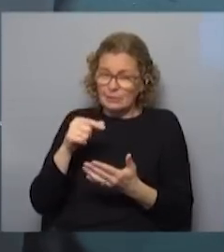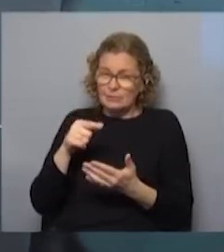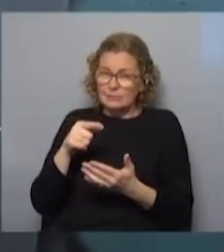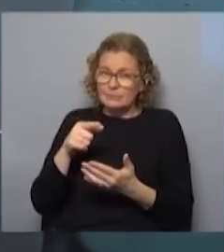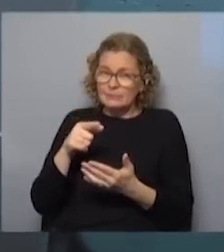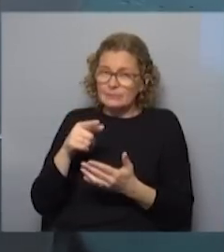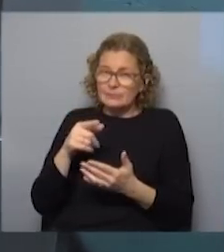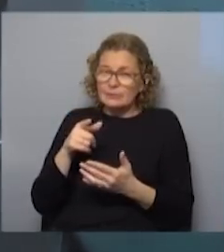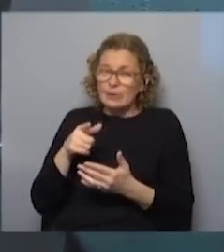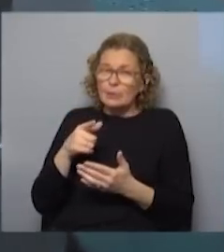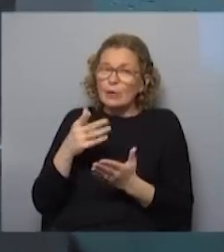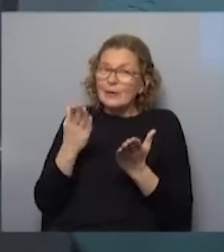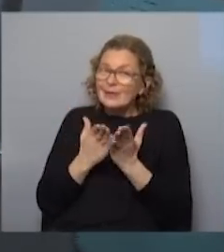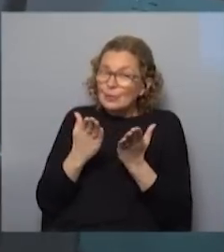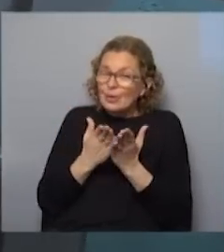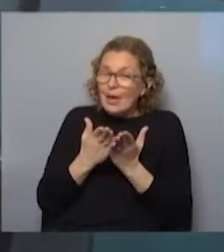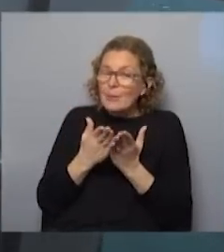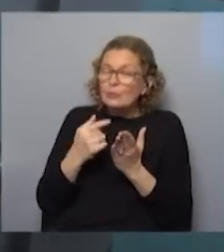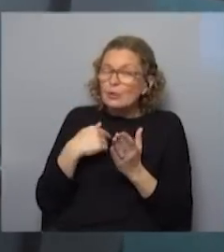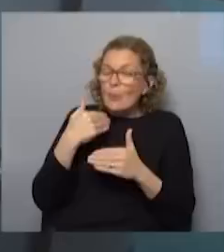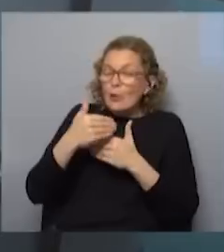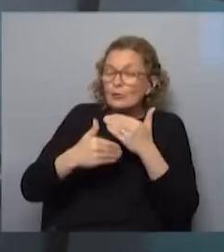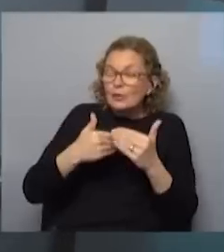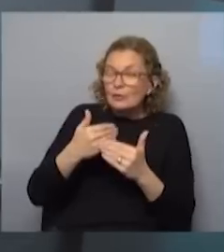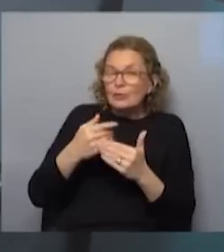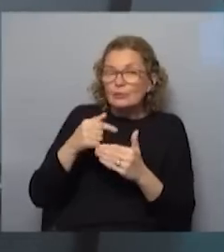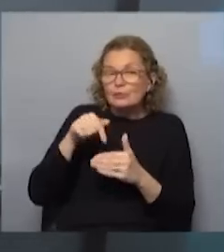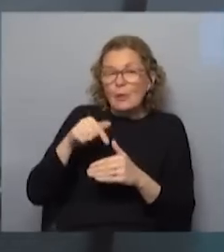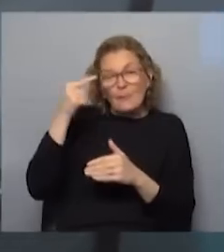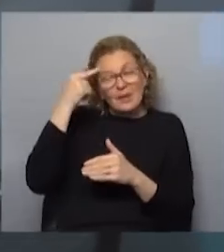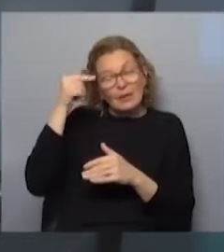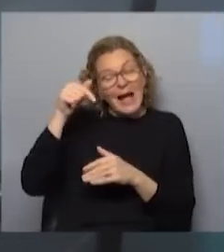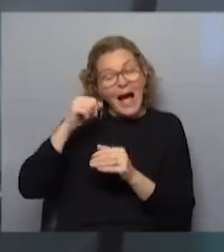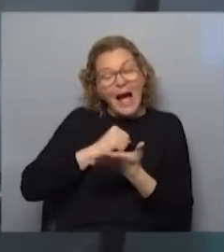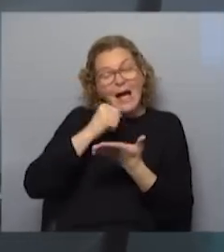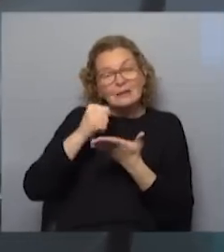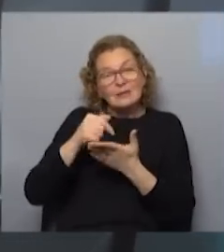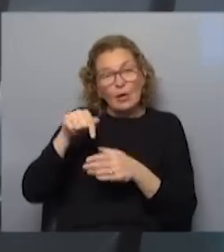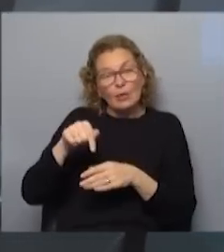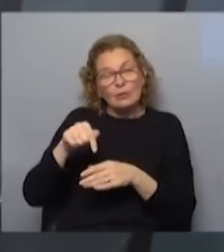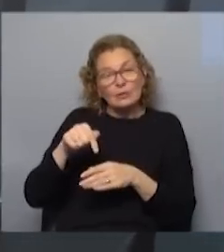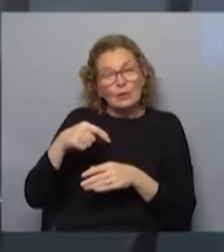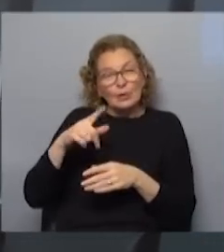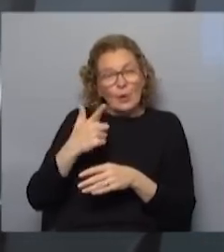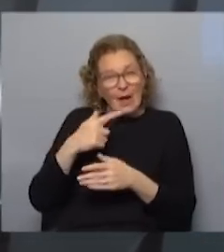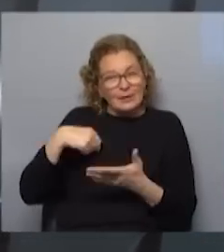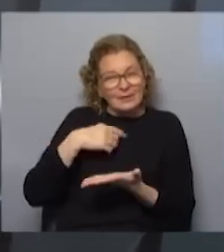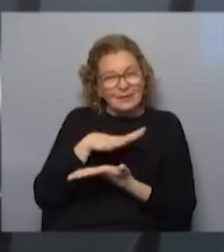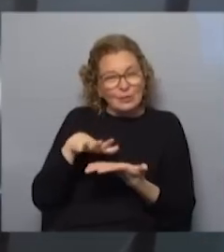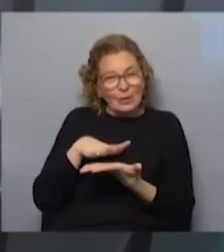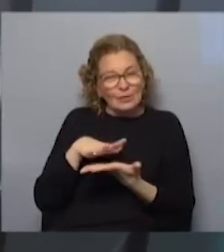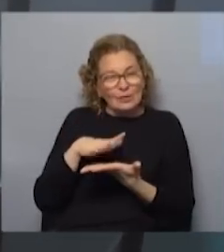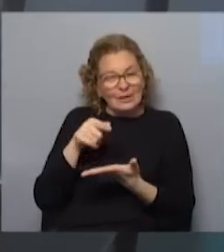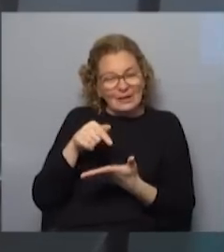por todo lo que estudiamos en todo ese proceso y que no han ocurrido situaciones que uno diga